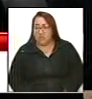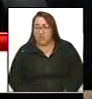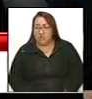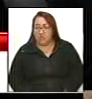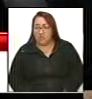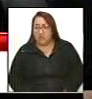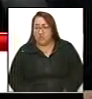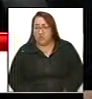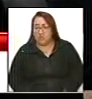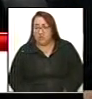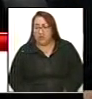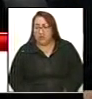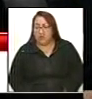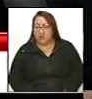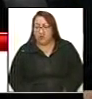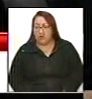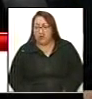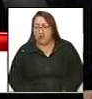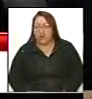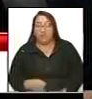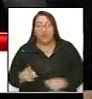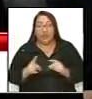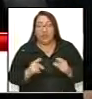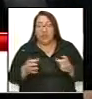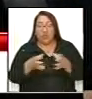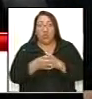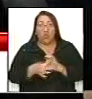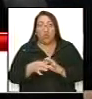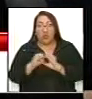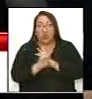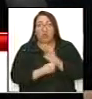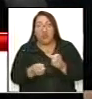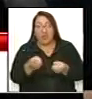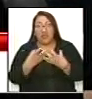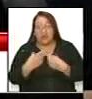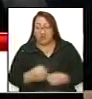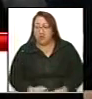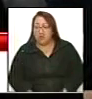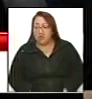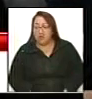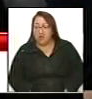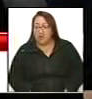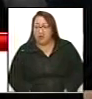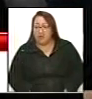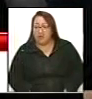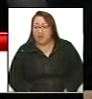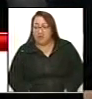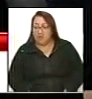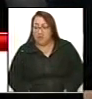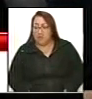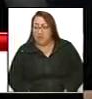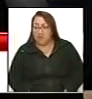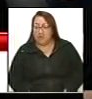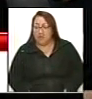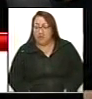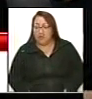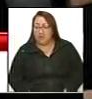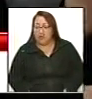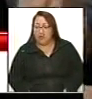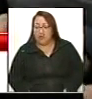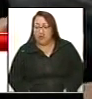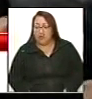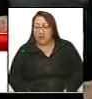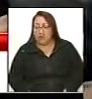llenaríamos de... Y por eso es que la directiva de la Unión Europea sí lo establece, y hoy en día la mayoría de países. Entonces, a